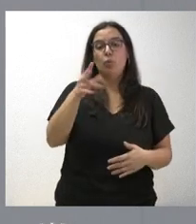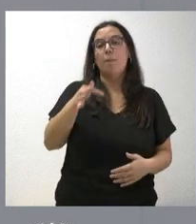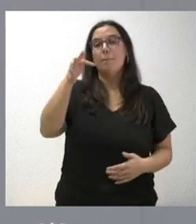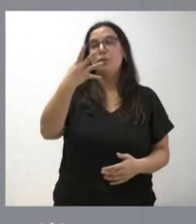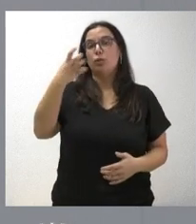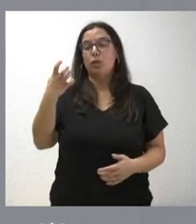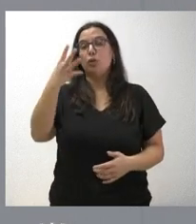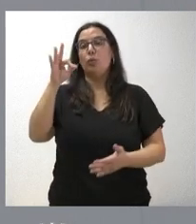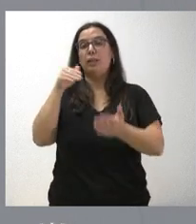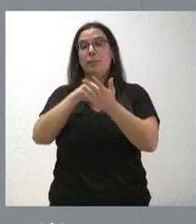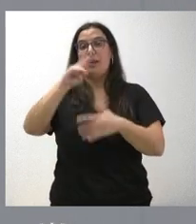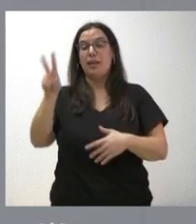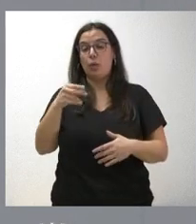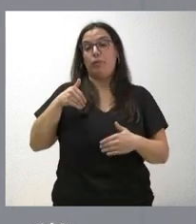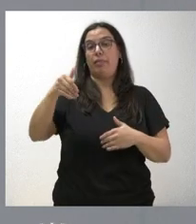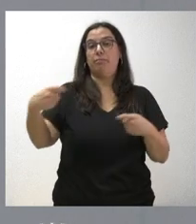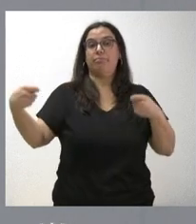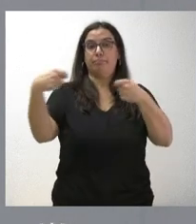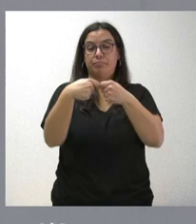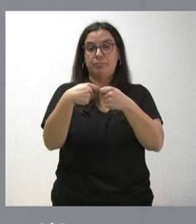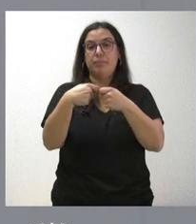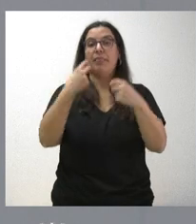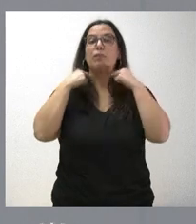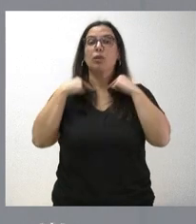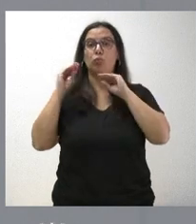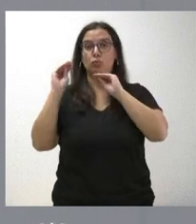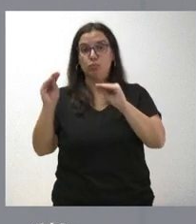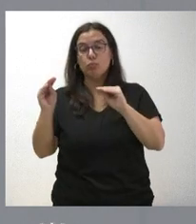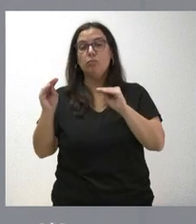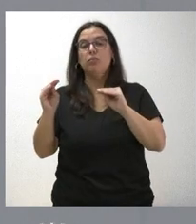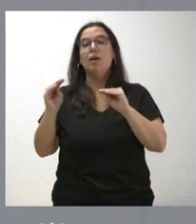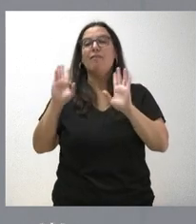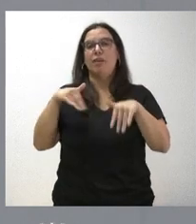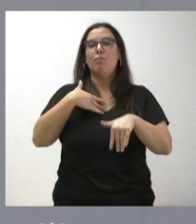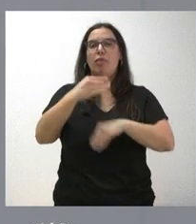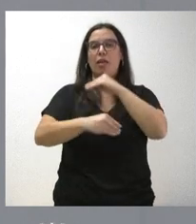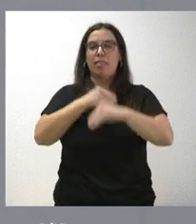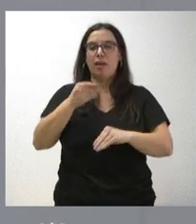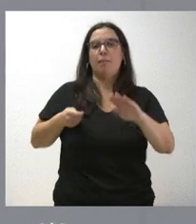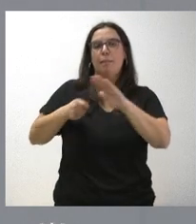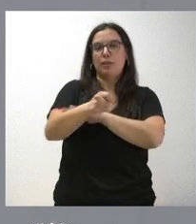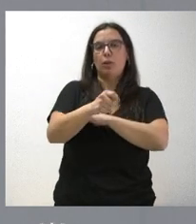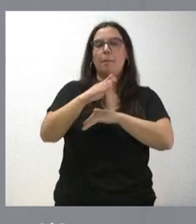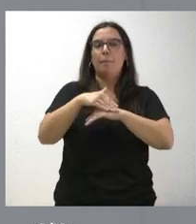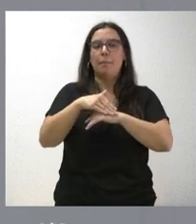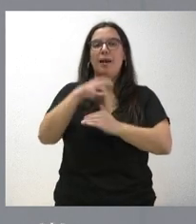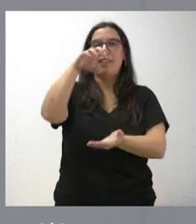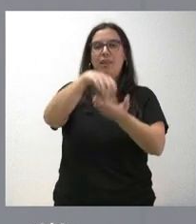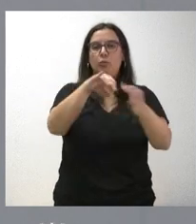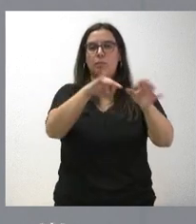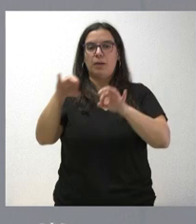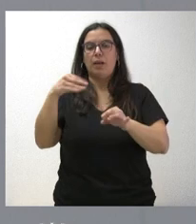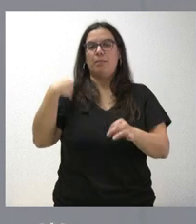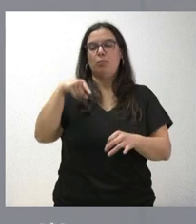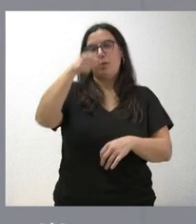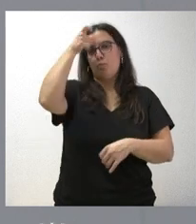450,000 que añadirá la diputación de Salamanca permitirá realizar esta inversión para disponer el centro en Santa